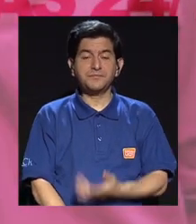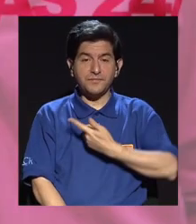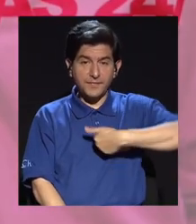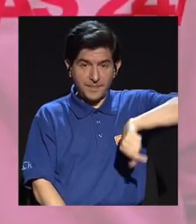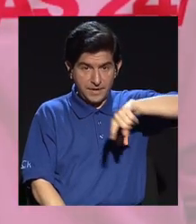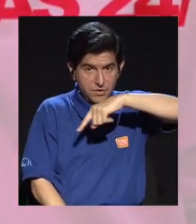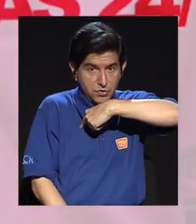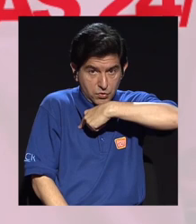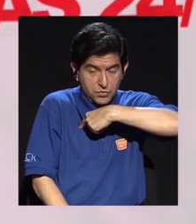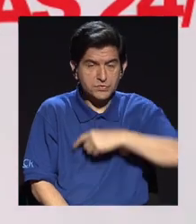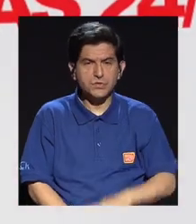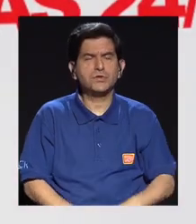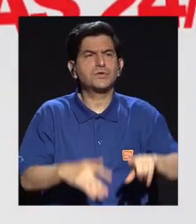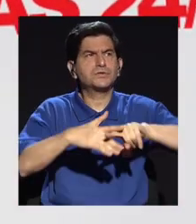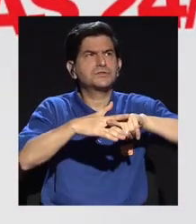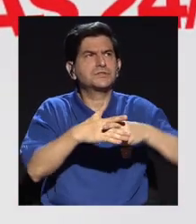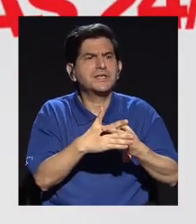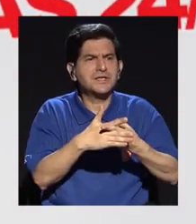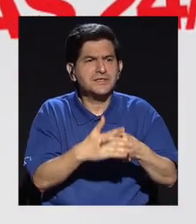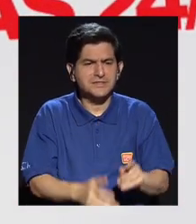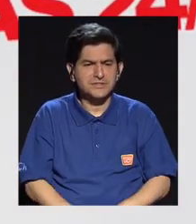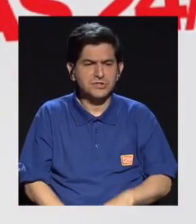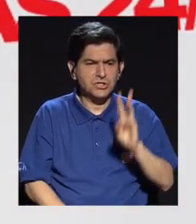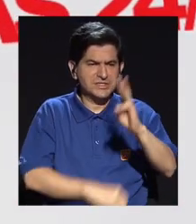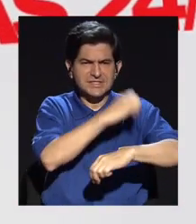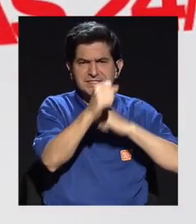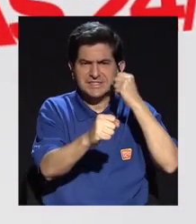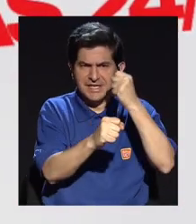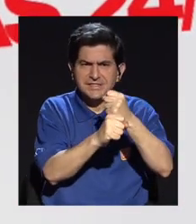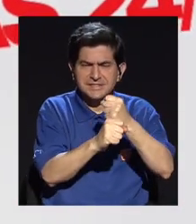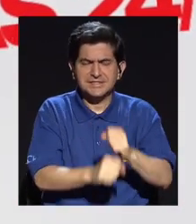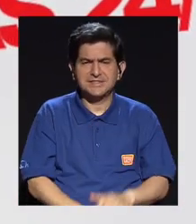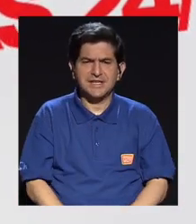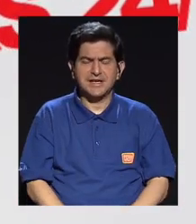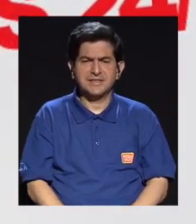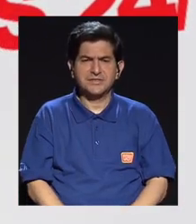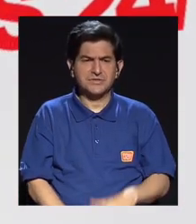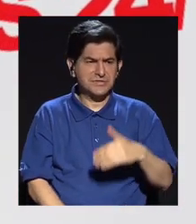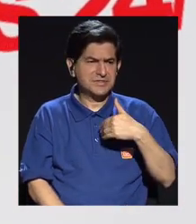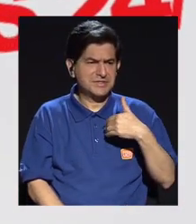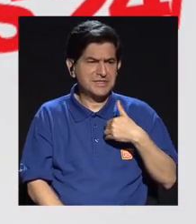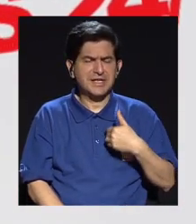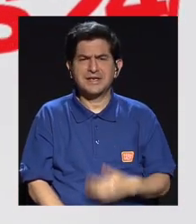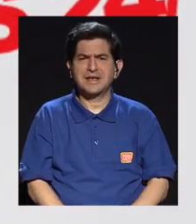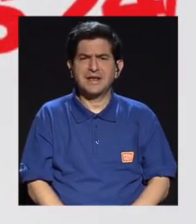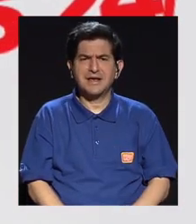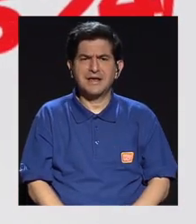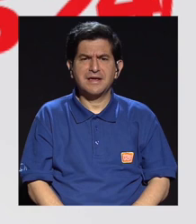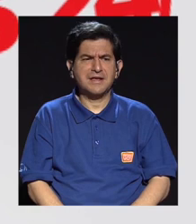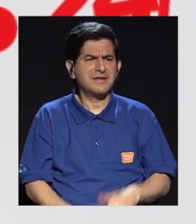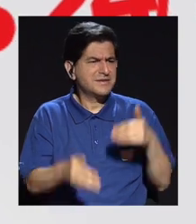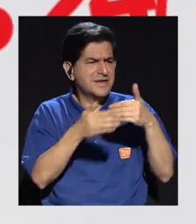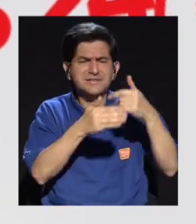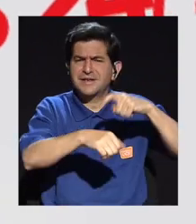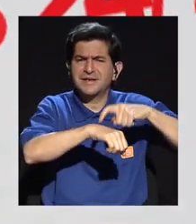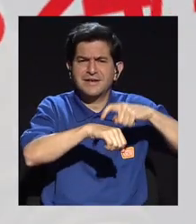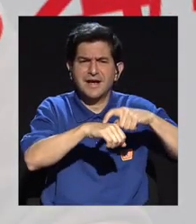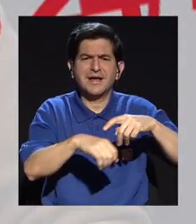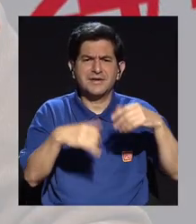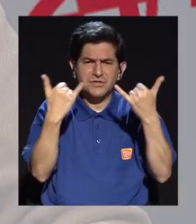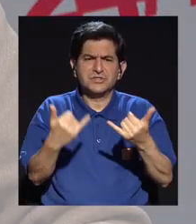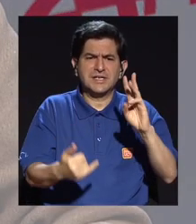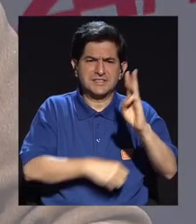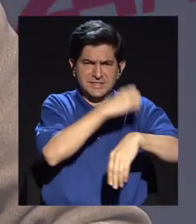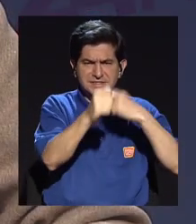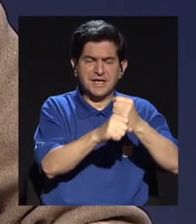Bueno, nosotros iniciamos hace seis años, recién lo acabamos de cumplir. Yo tengo que decir